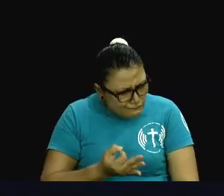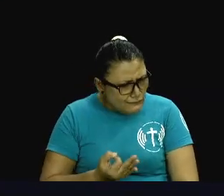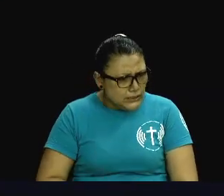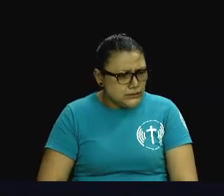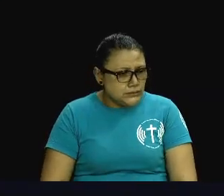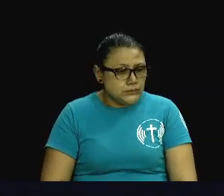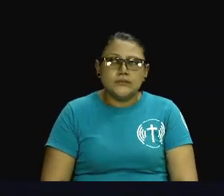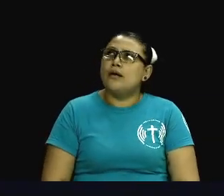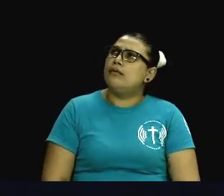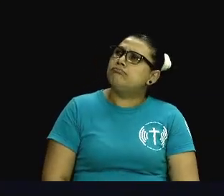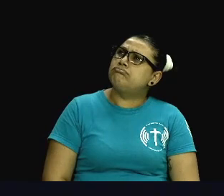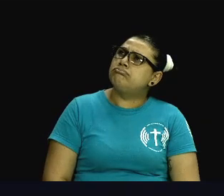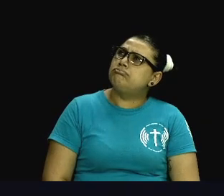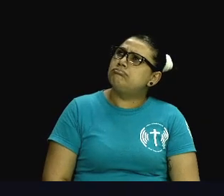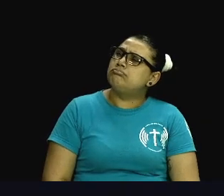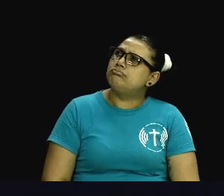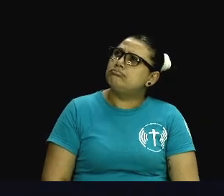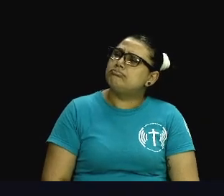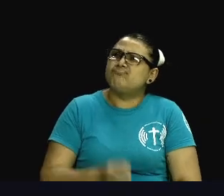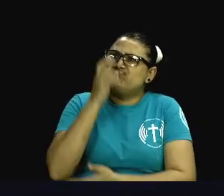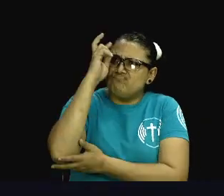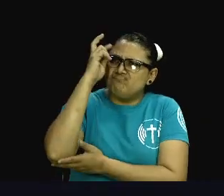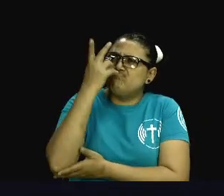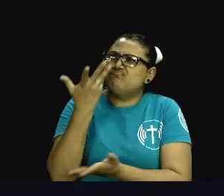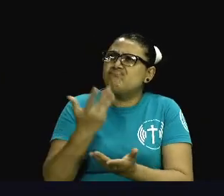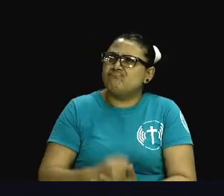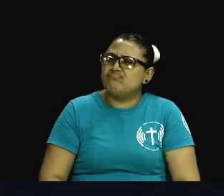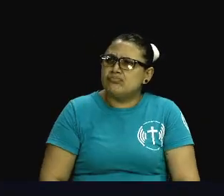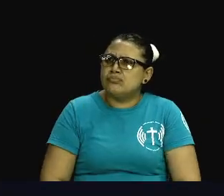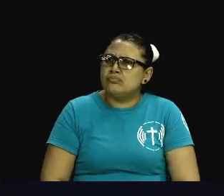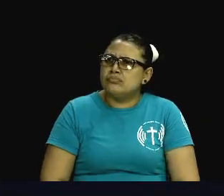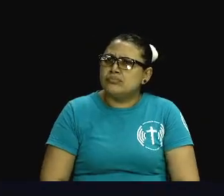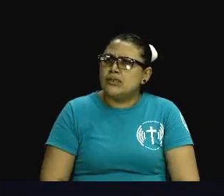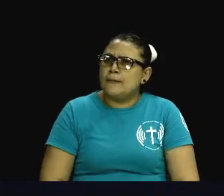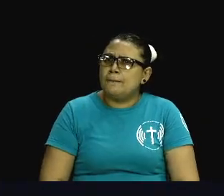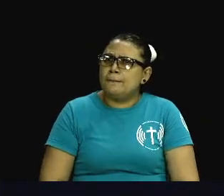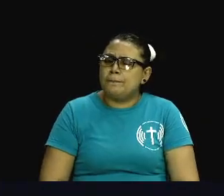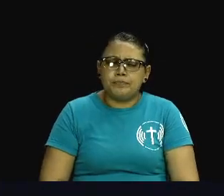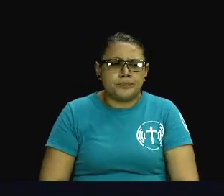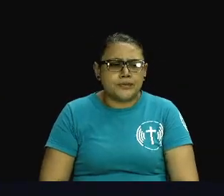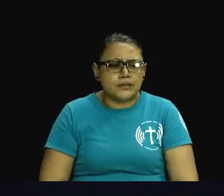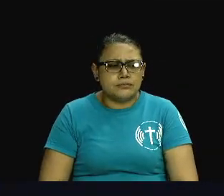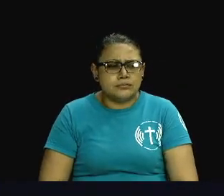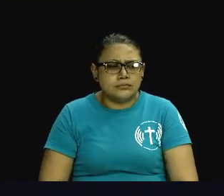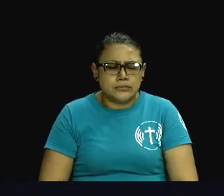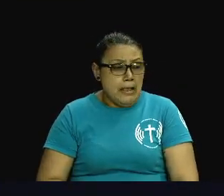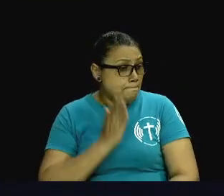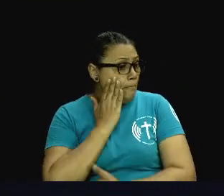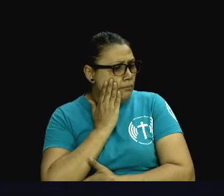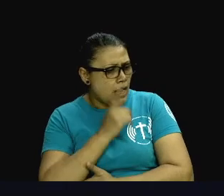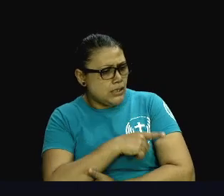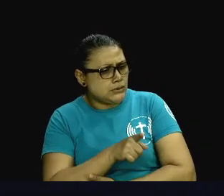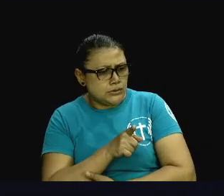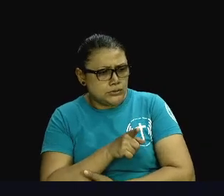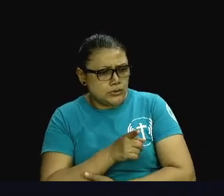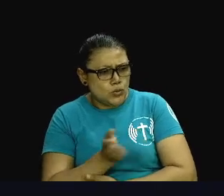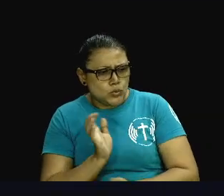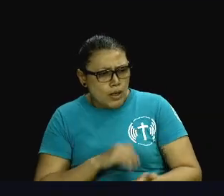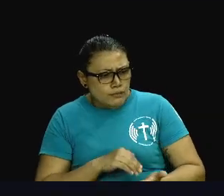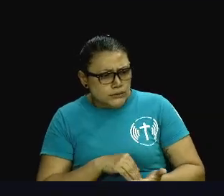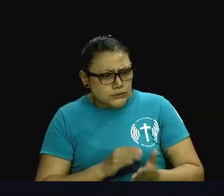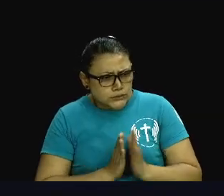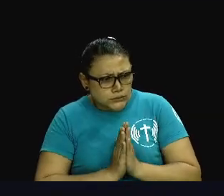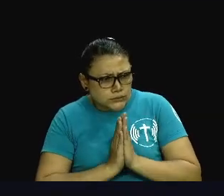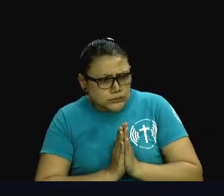eso mamá y no vamos a orar aquí por la apertura del negocio otra vez hay una niña cierra la puerta